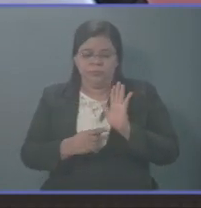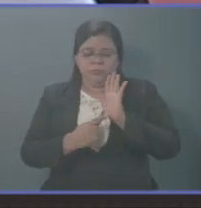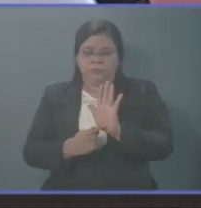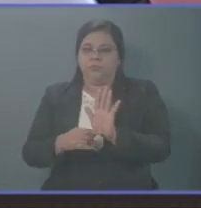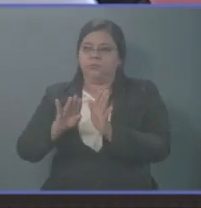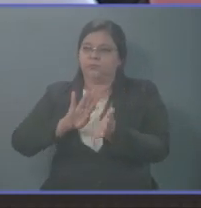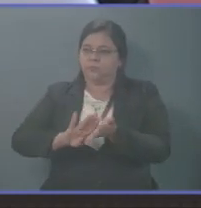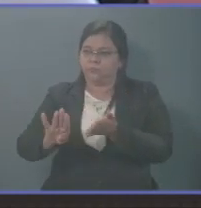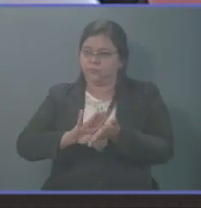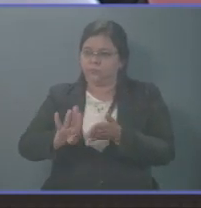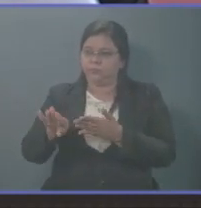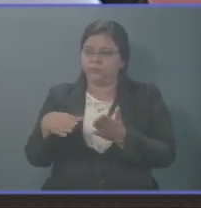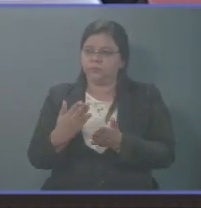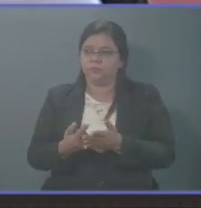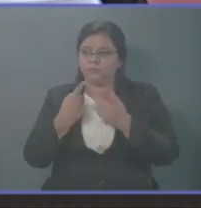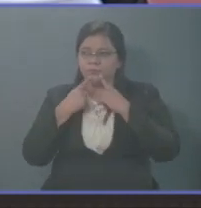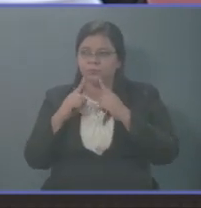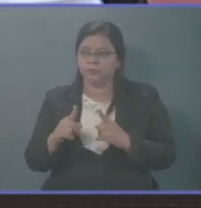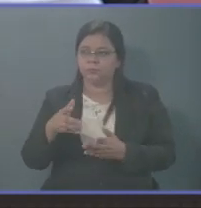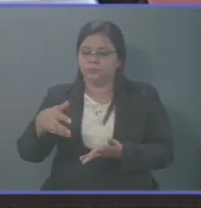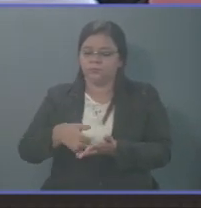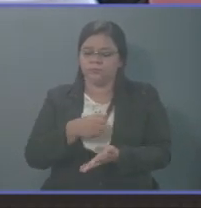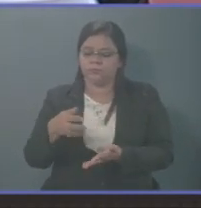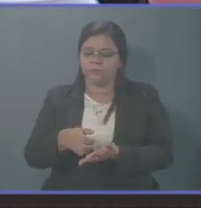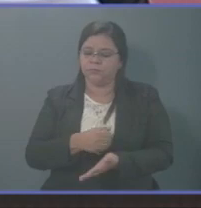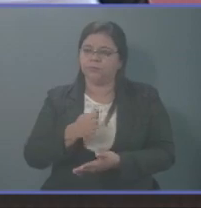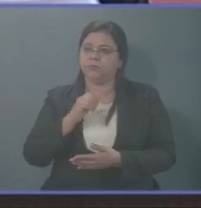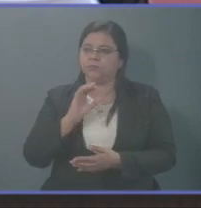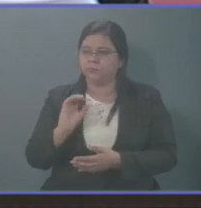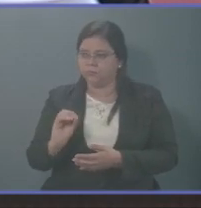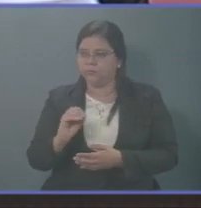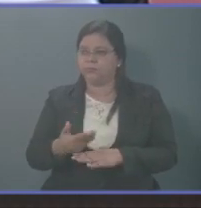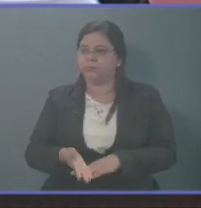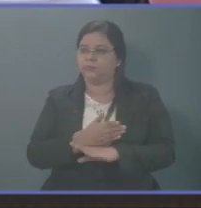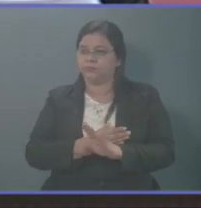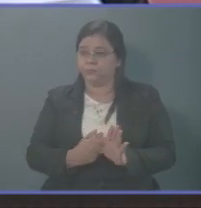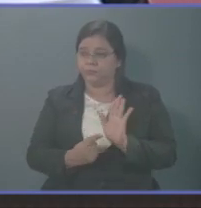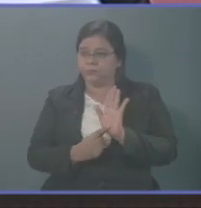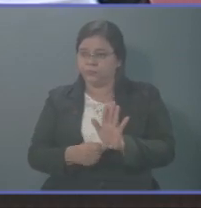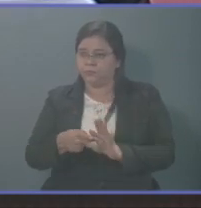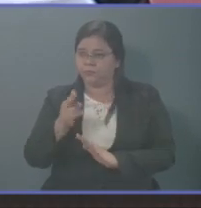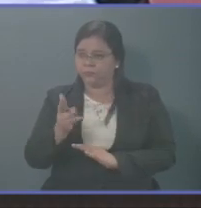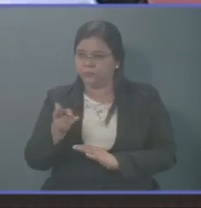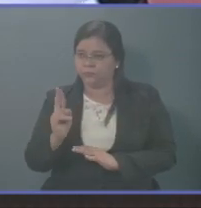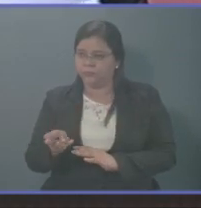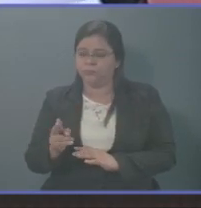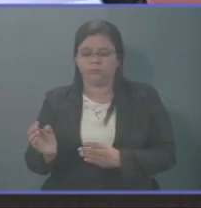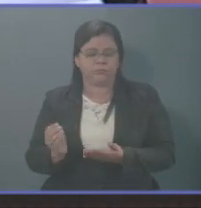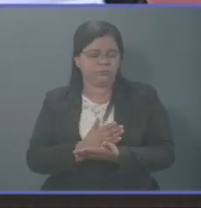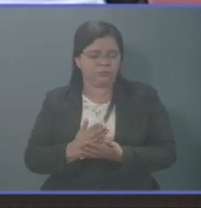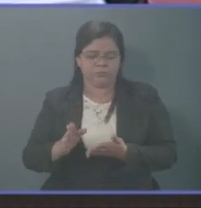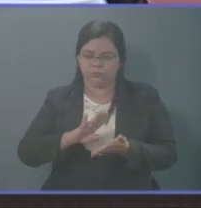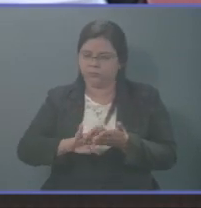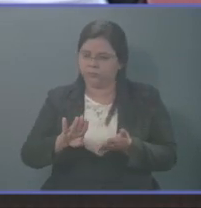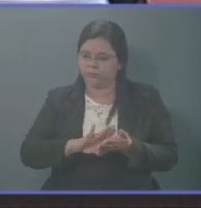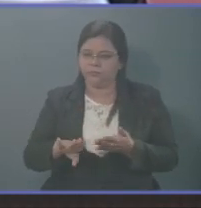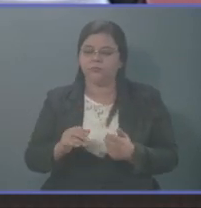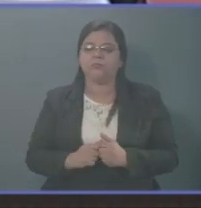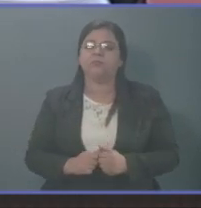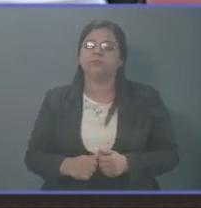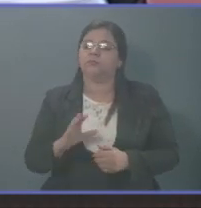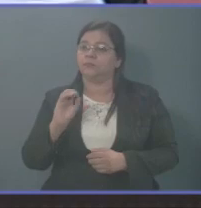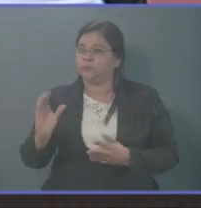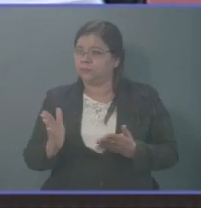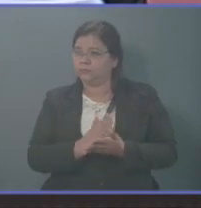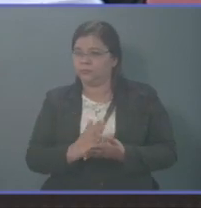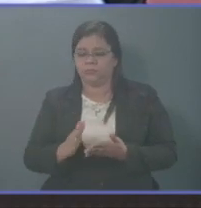pagado la declaración del impuesto sobre la renta o solo hubiesen presentado la misma sin efectuar el pago, ni solicitar